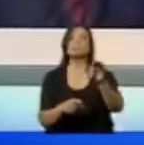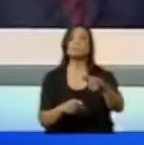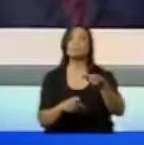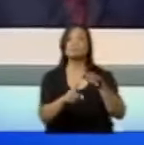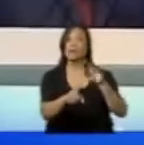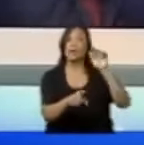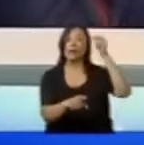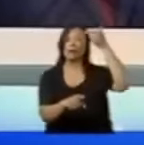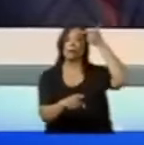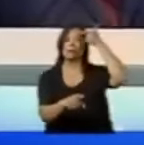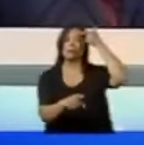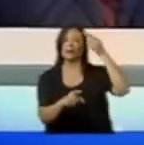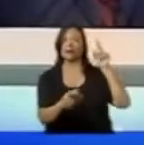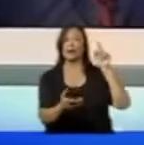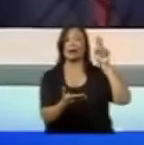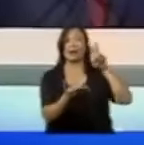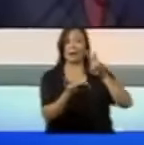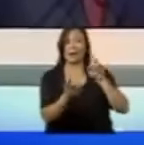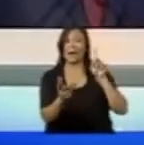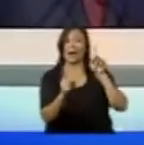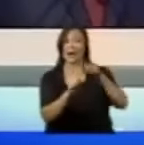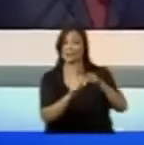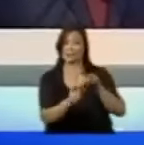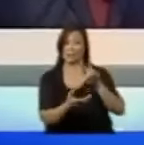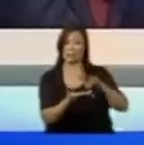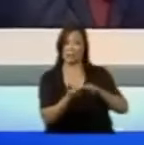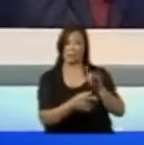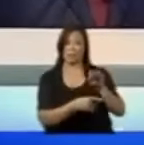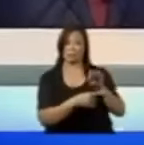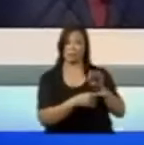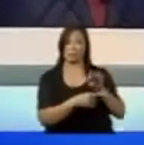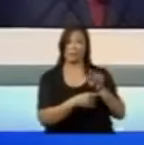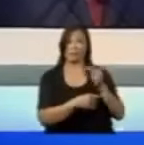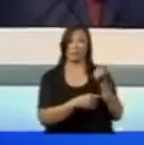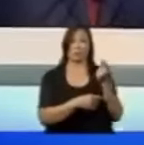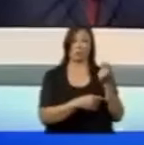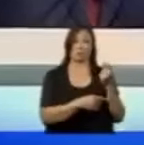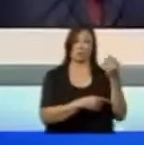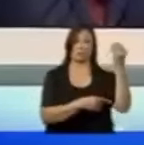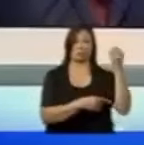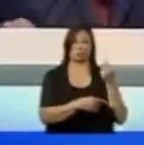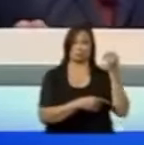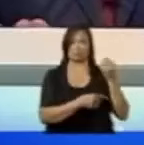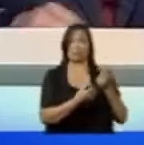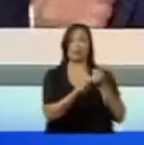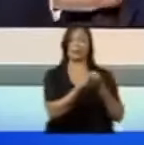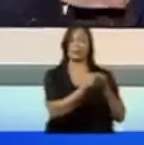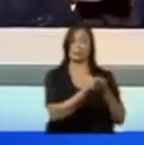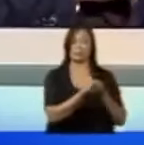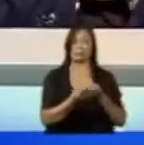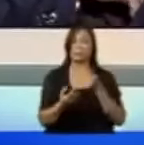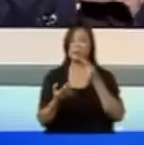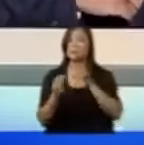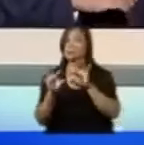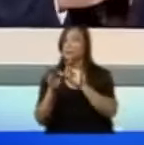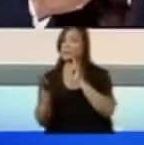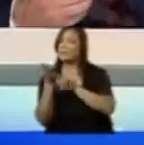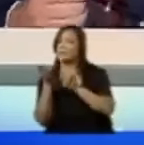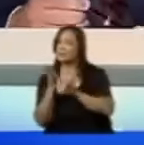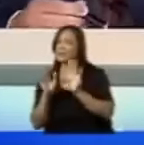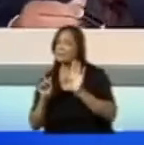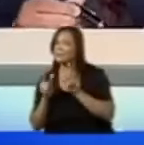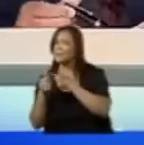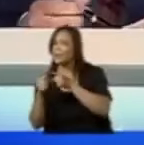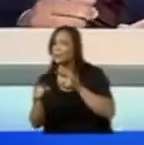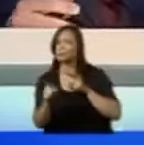gobierno hasta el 2020 se habían entregado alrededor de 11.000 pensiones solidarias. Es bueno que investigue.